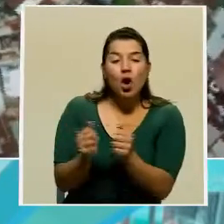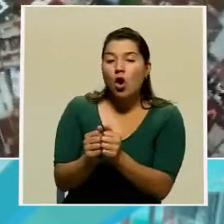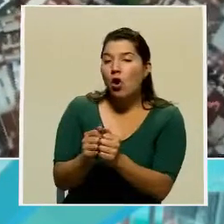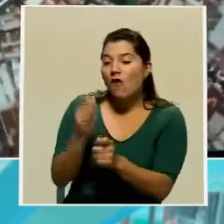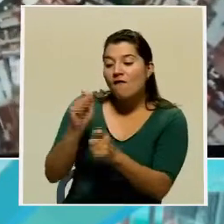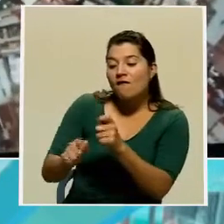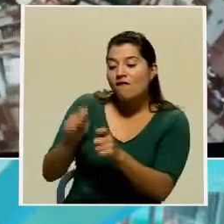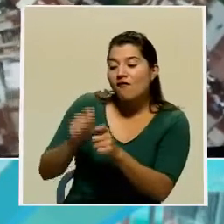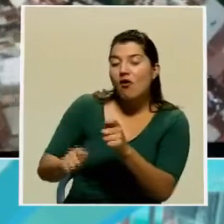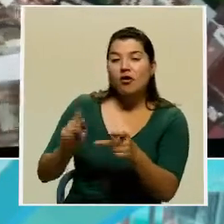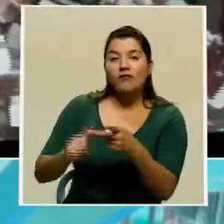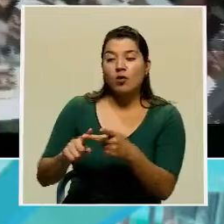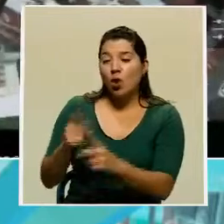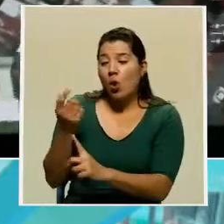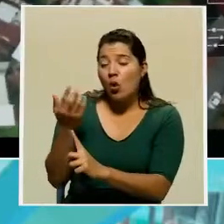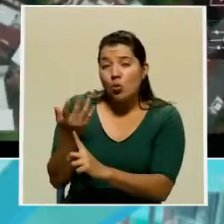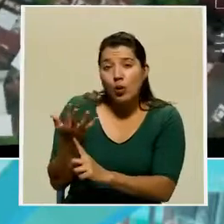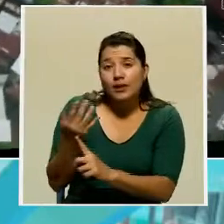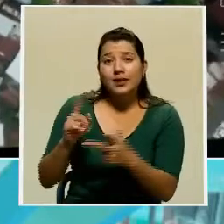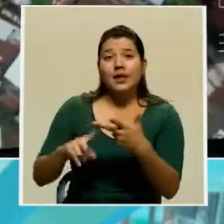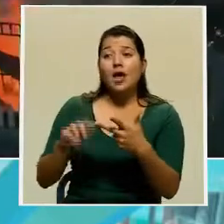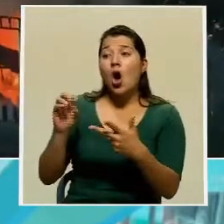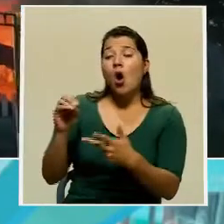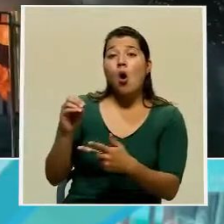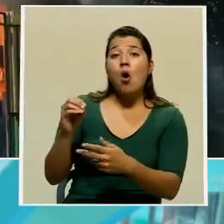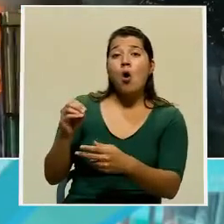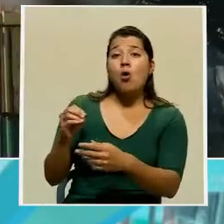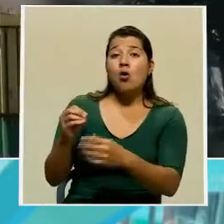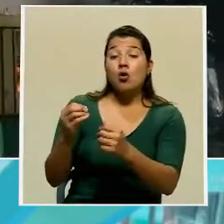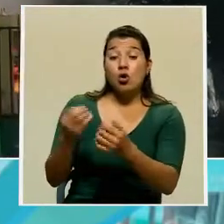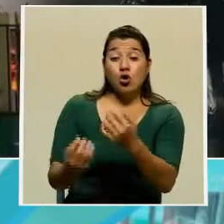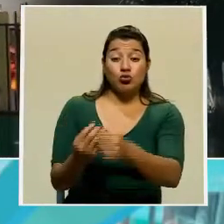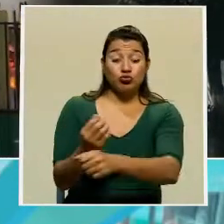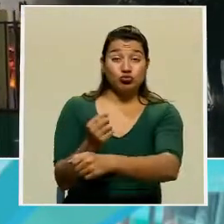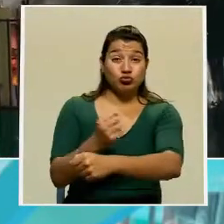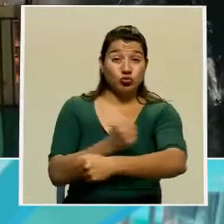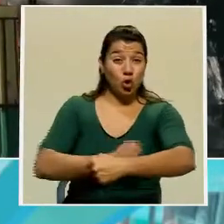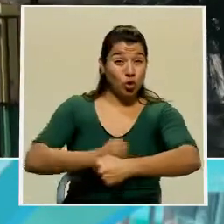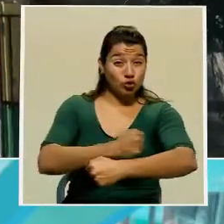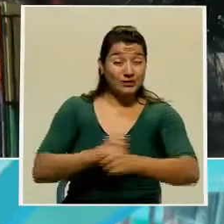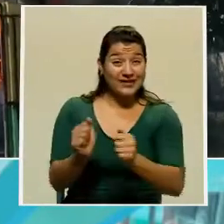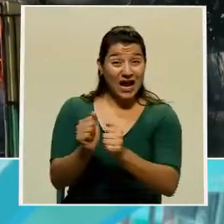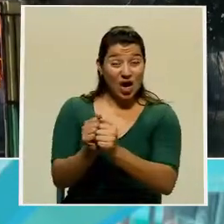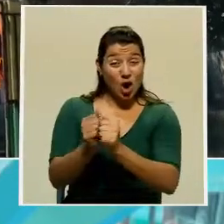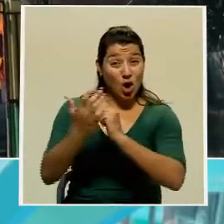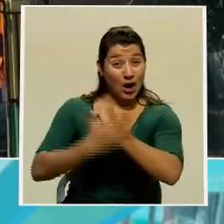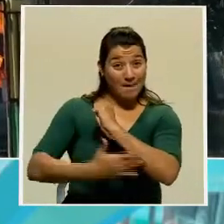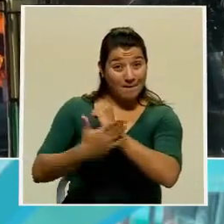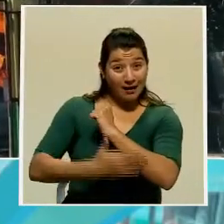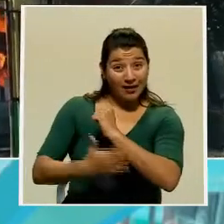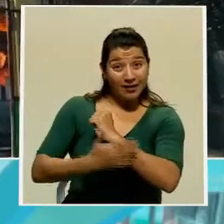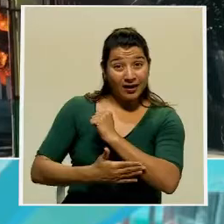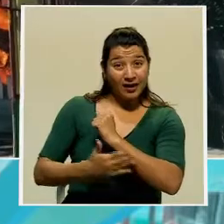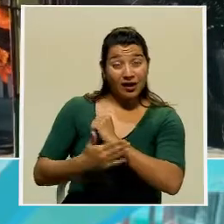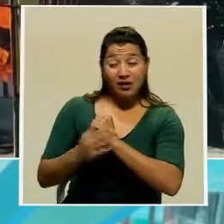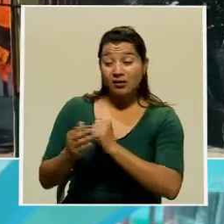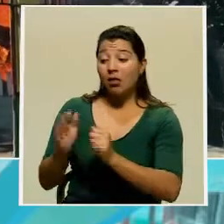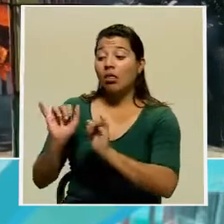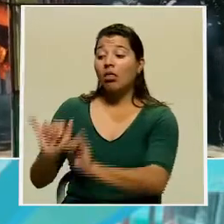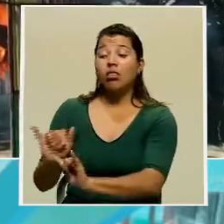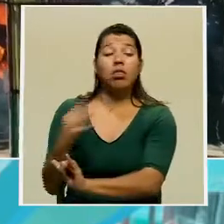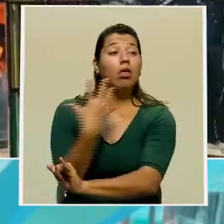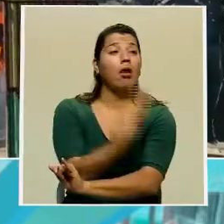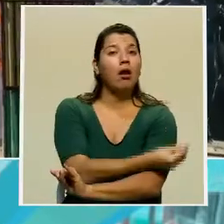fogones encendidos, vigilar muy bien el tema eléctrico en las viviendas, que son siempre los factores importantes que se dan en estos